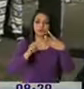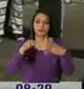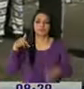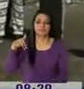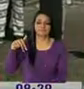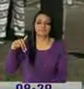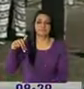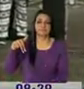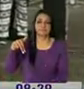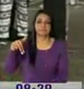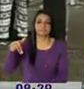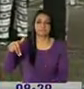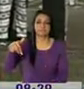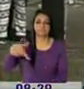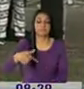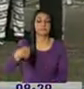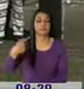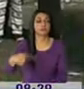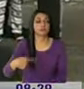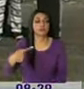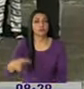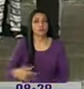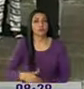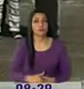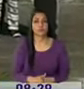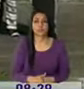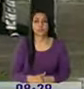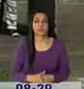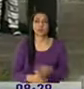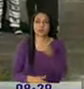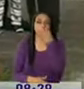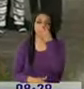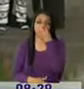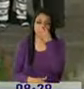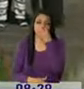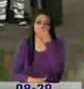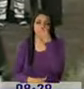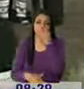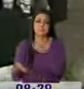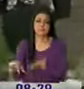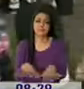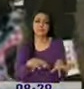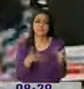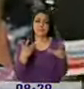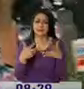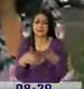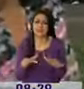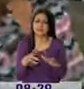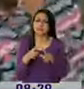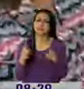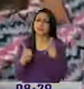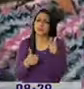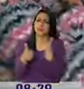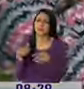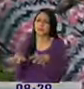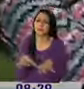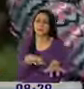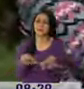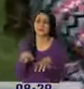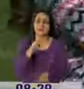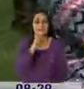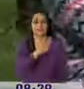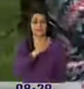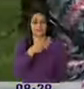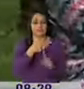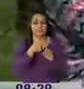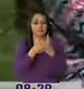se realiza todos los días. Ustedes han hecho varias actividades con los moradores. ¿Cuáles han sido? Sí, efectivamente, desde el